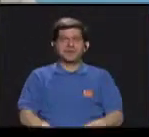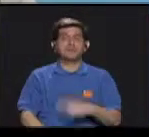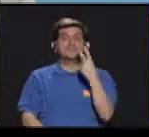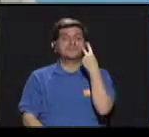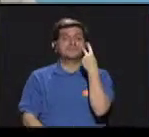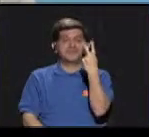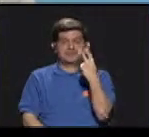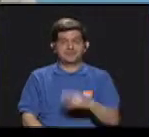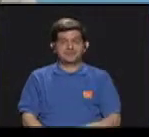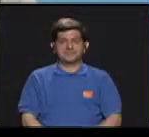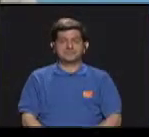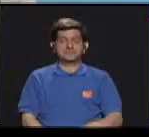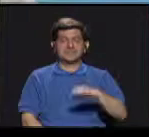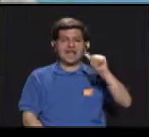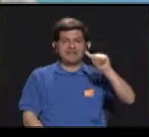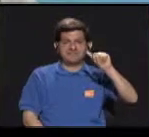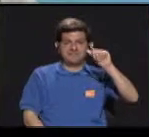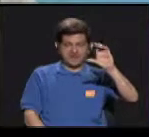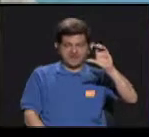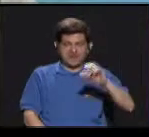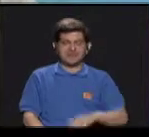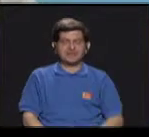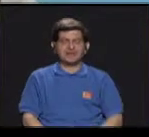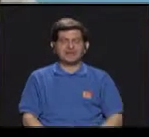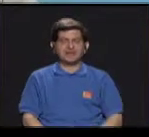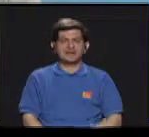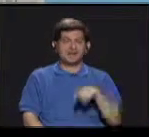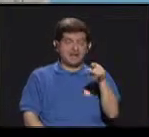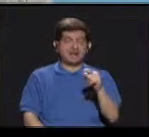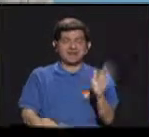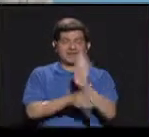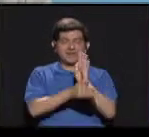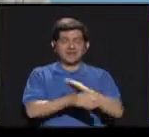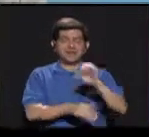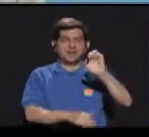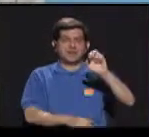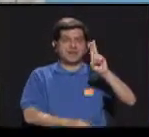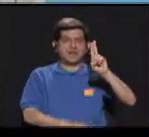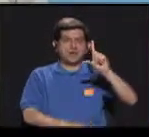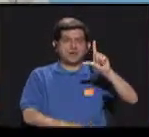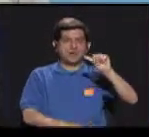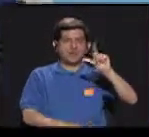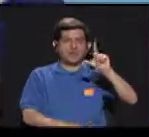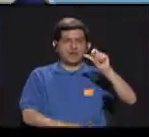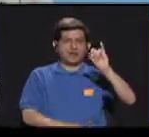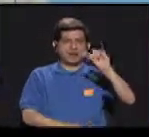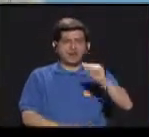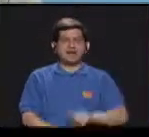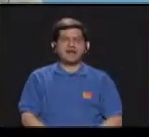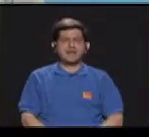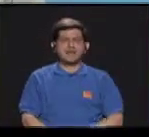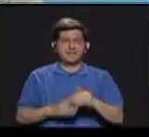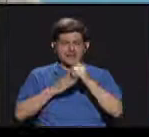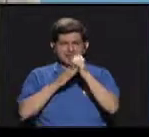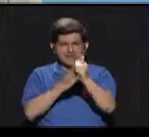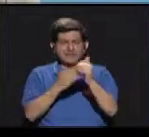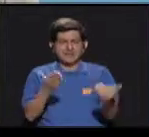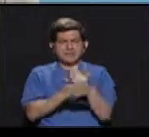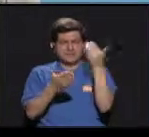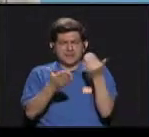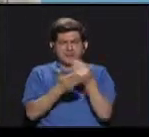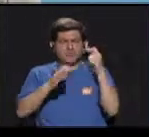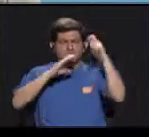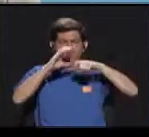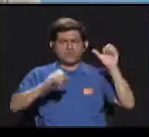Veamos entonces a Alfredo Catania en Eulalia, una de las películas pioneras de lo que podríamos también llamar el nuevo